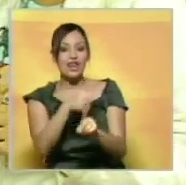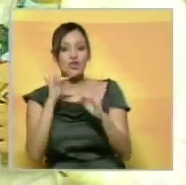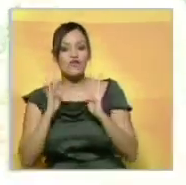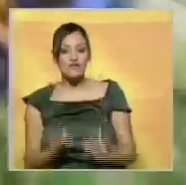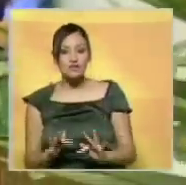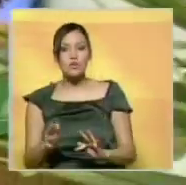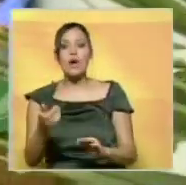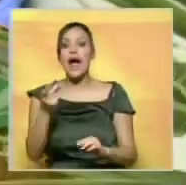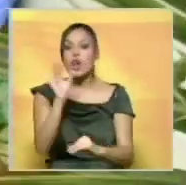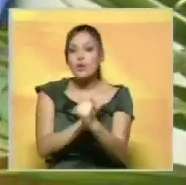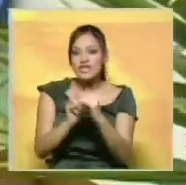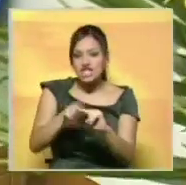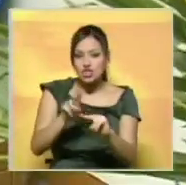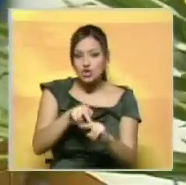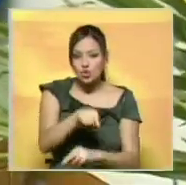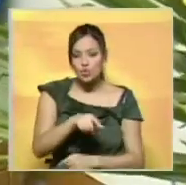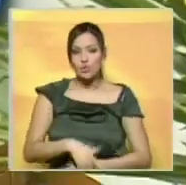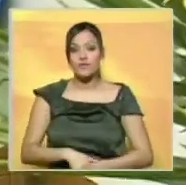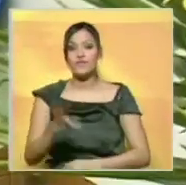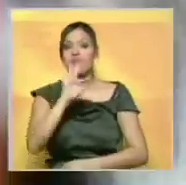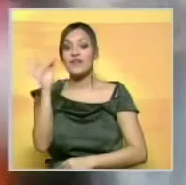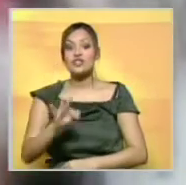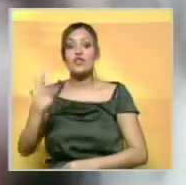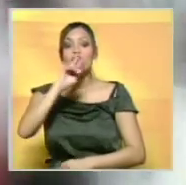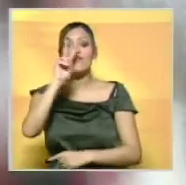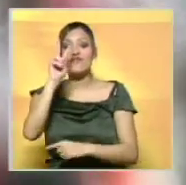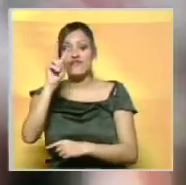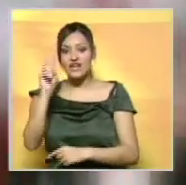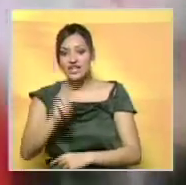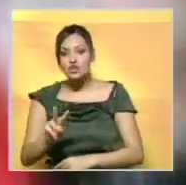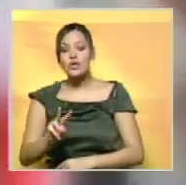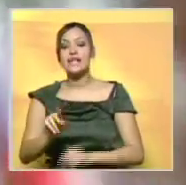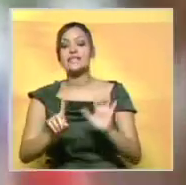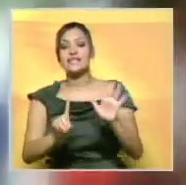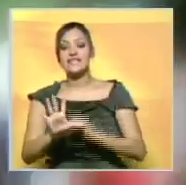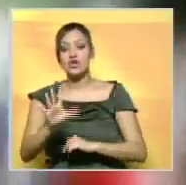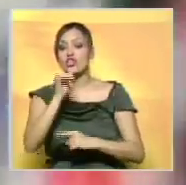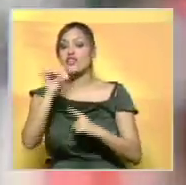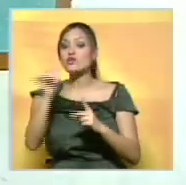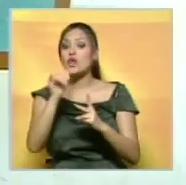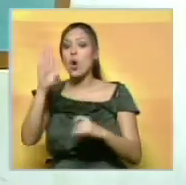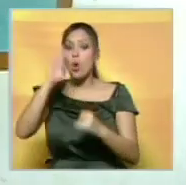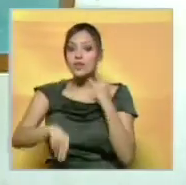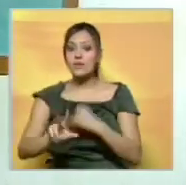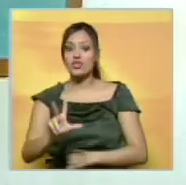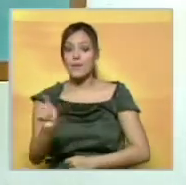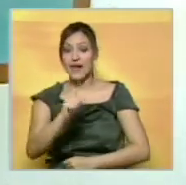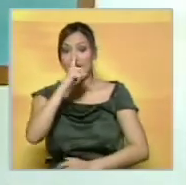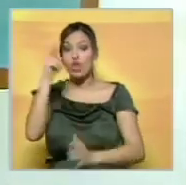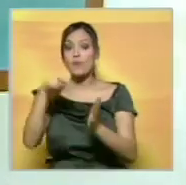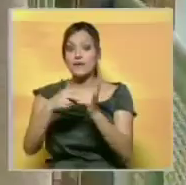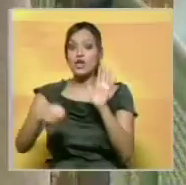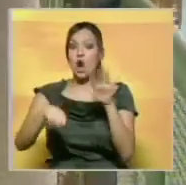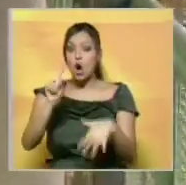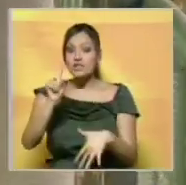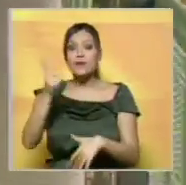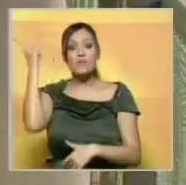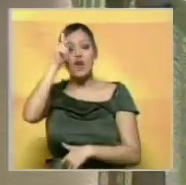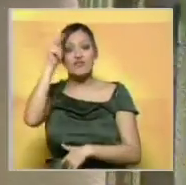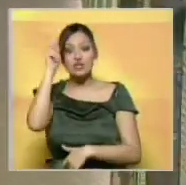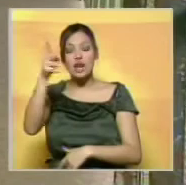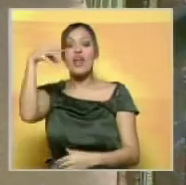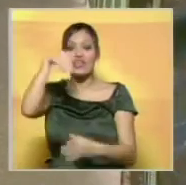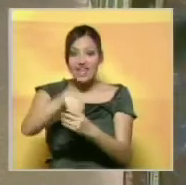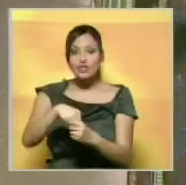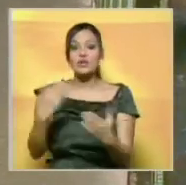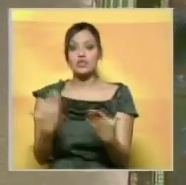maltrato físico. La Federación Venezolana de Maestros reportó 65 denuncias en el último trimestre del año 2011 de profesores agredidos dentro